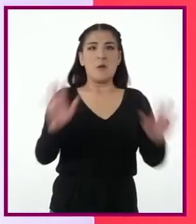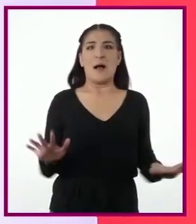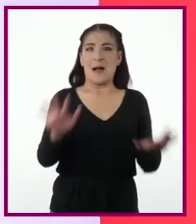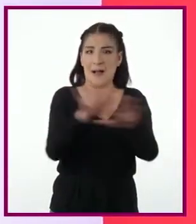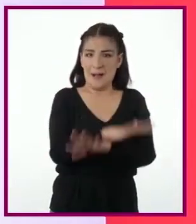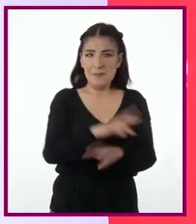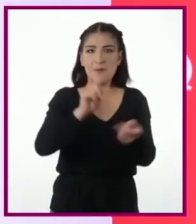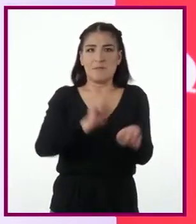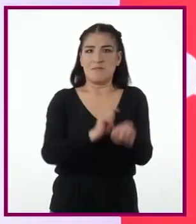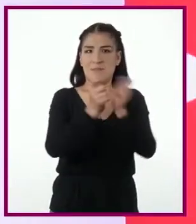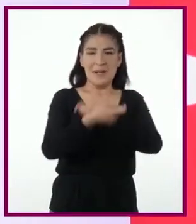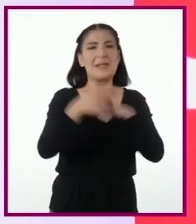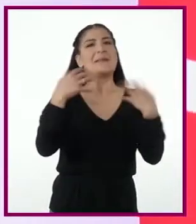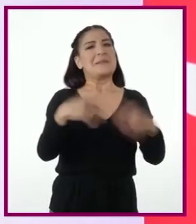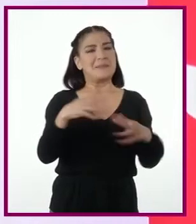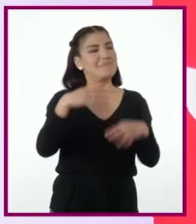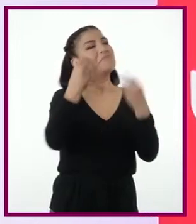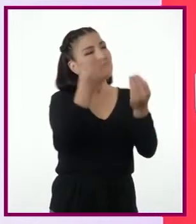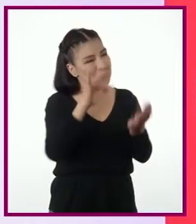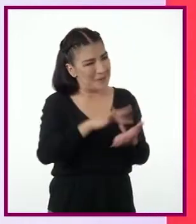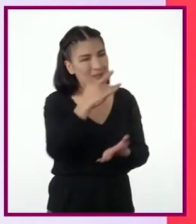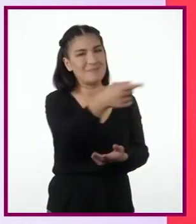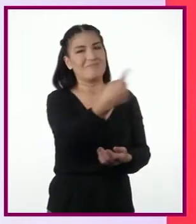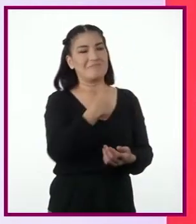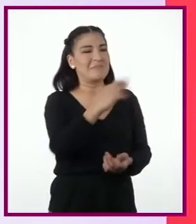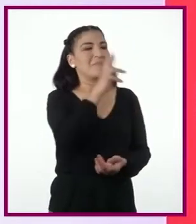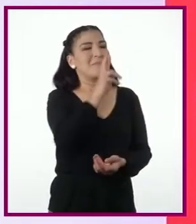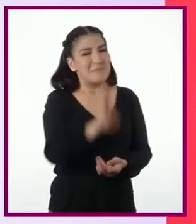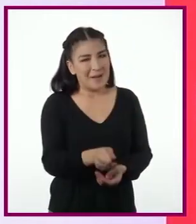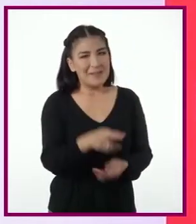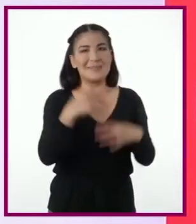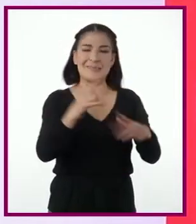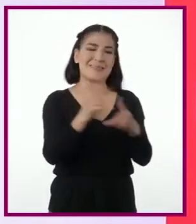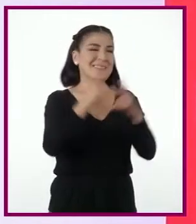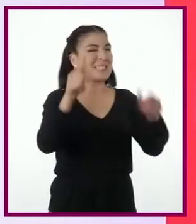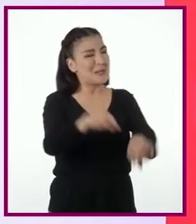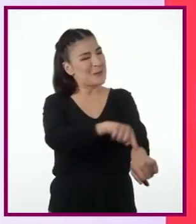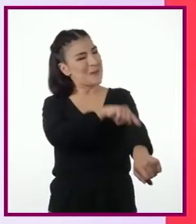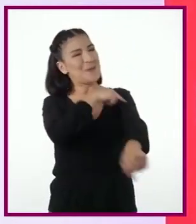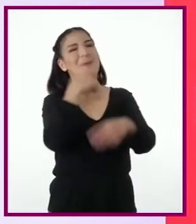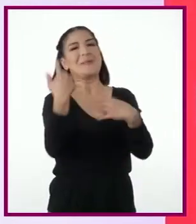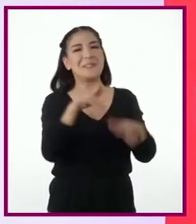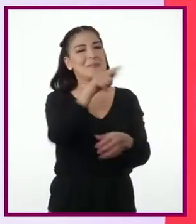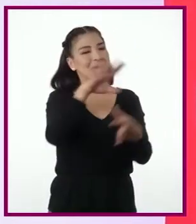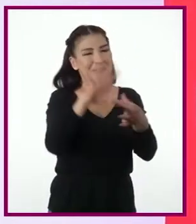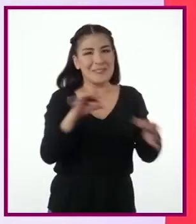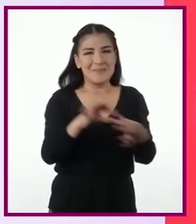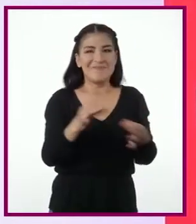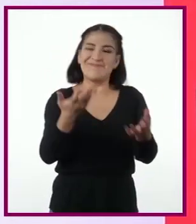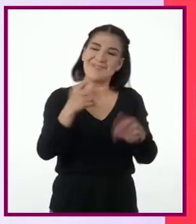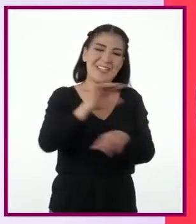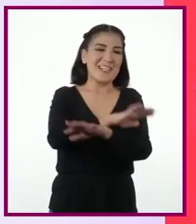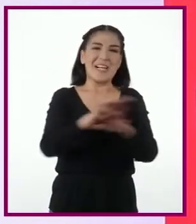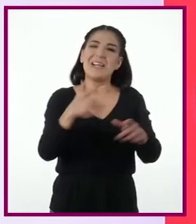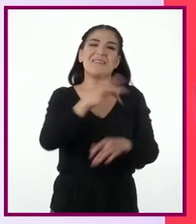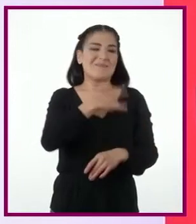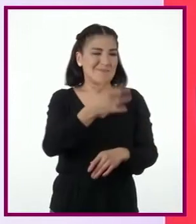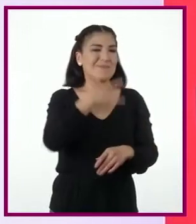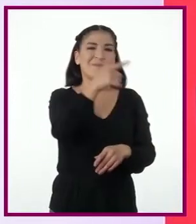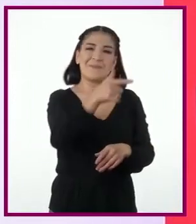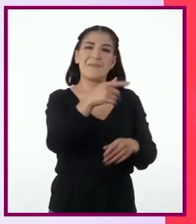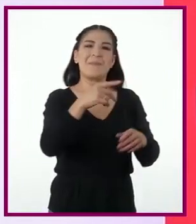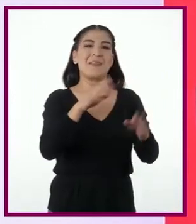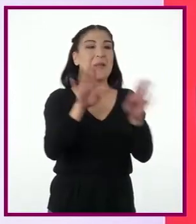evolución es fascinante. Muchas gracias por sus respuestas y tan increíble historia que nos acaba de contar. Desafortunadamente comprendemos que el tiempo